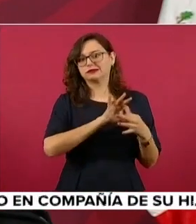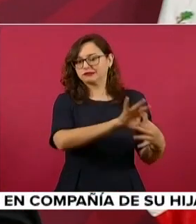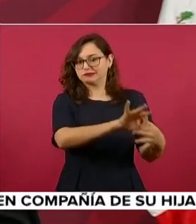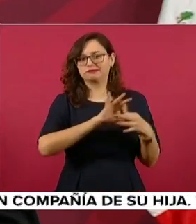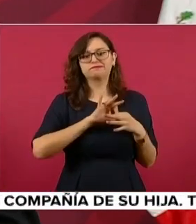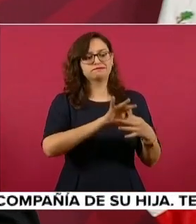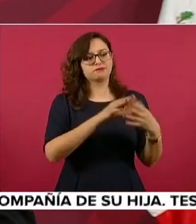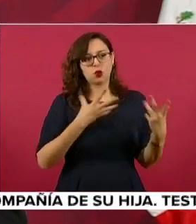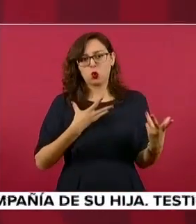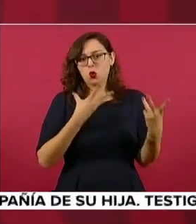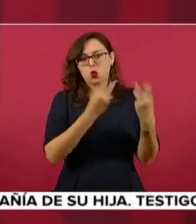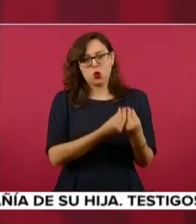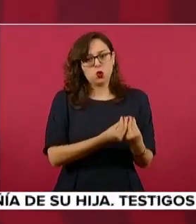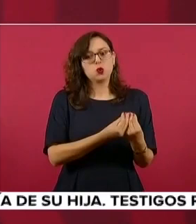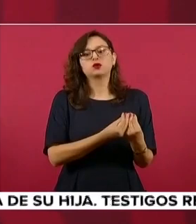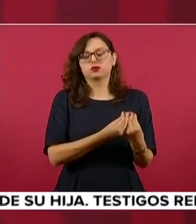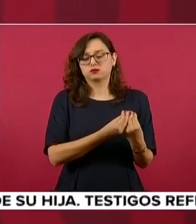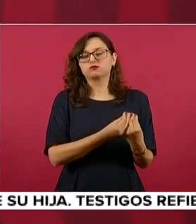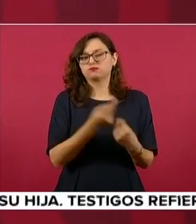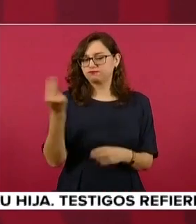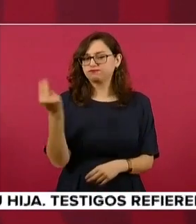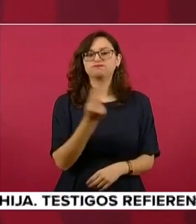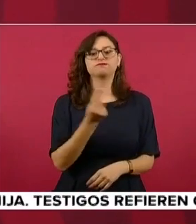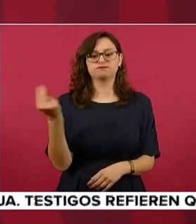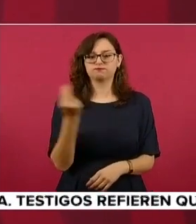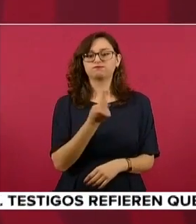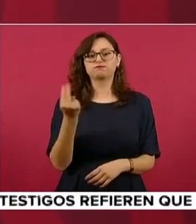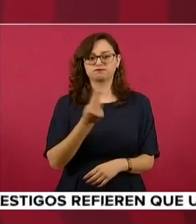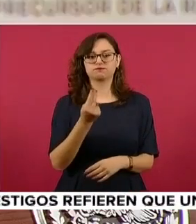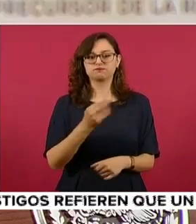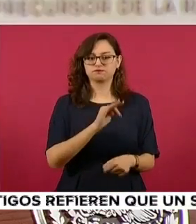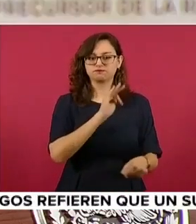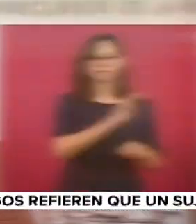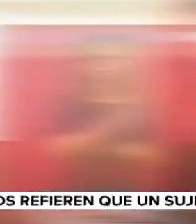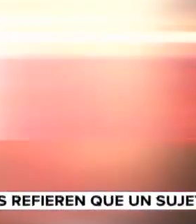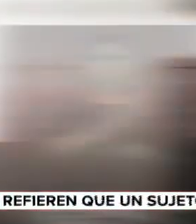Es importante unirnos en beneficio de nuestros pueblos.